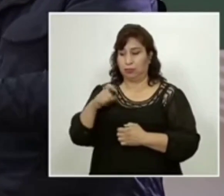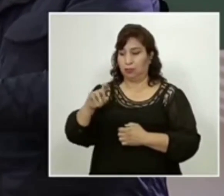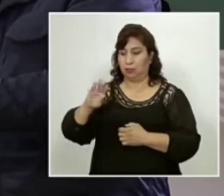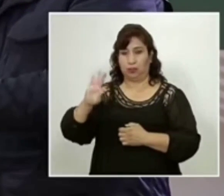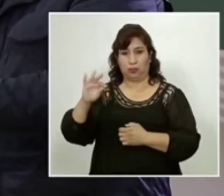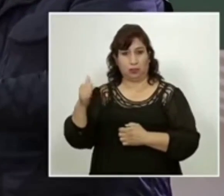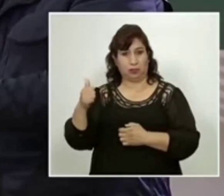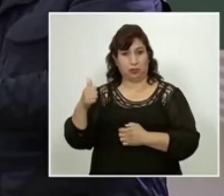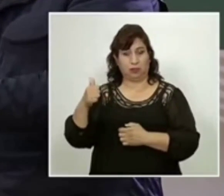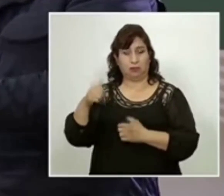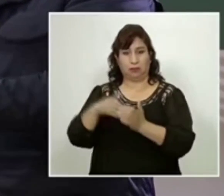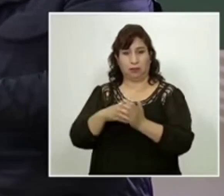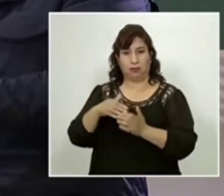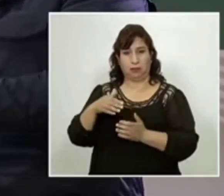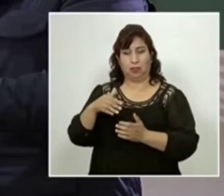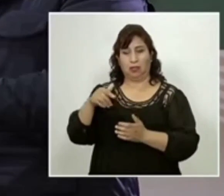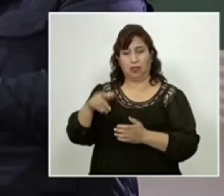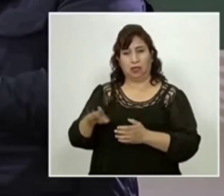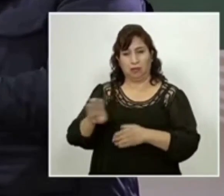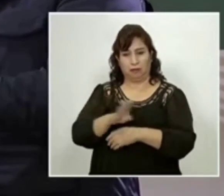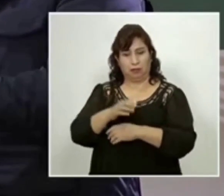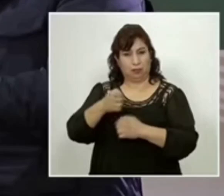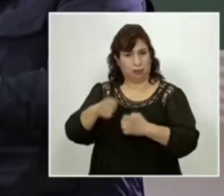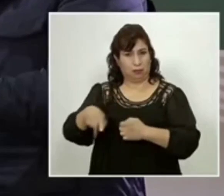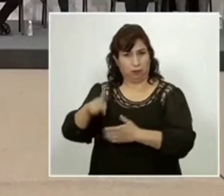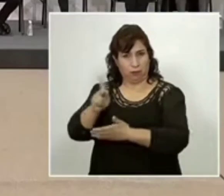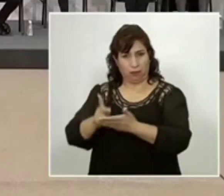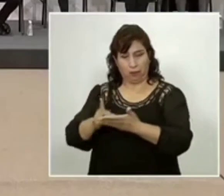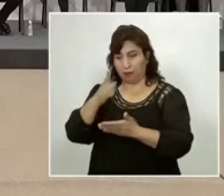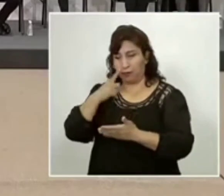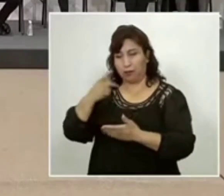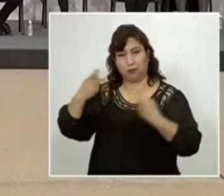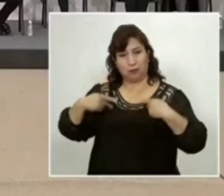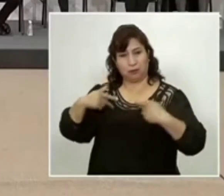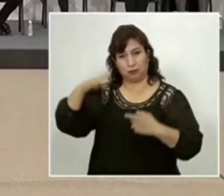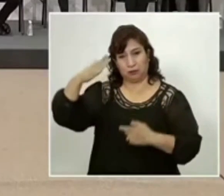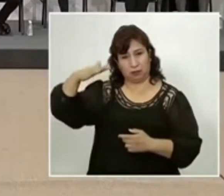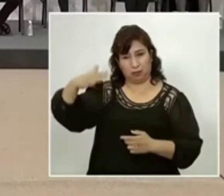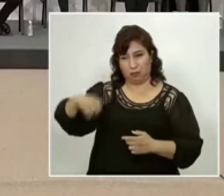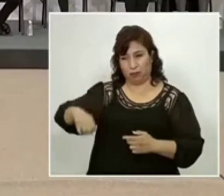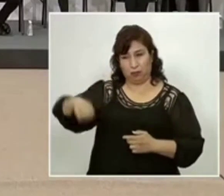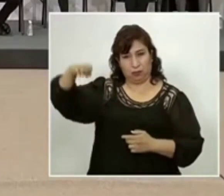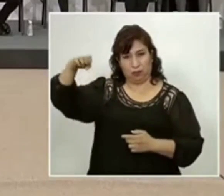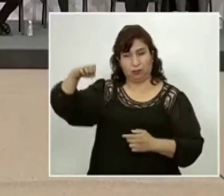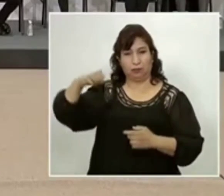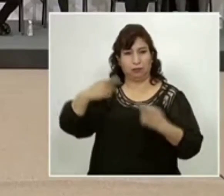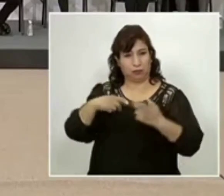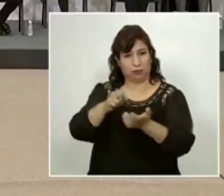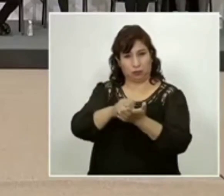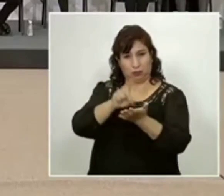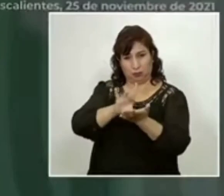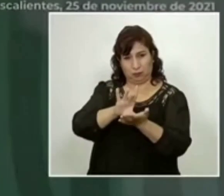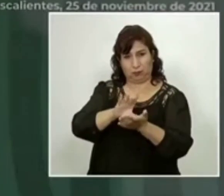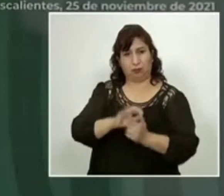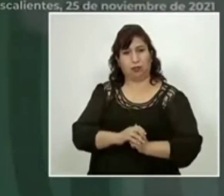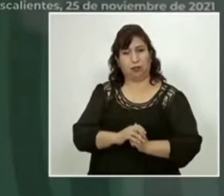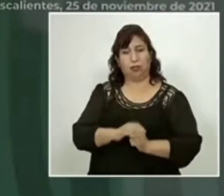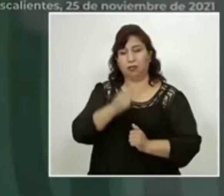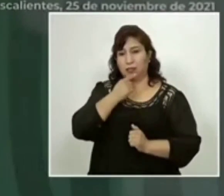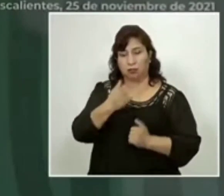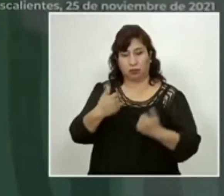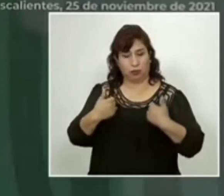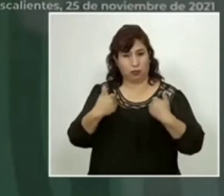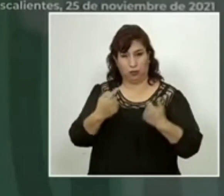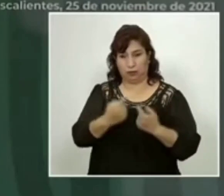98.146 derechohabientes de los programas para personas adultas mayores, personas con discapacidad, niñas y